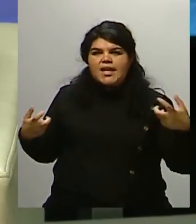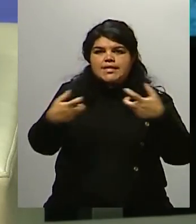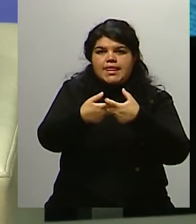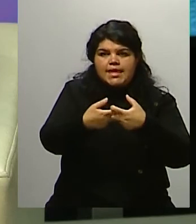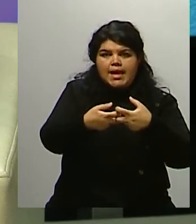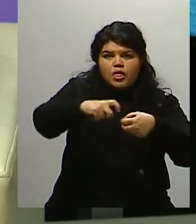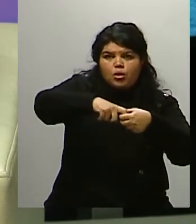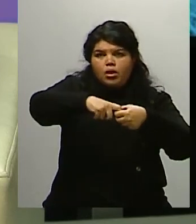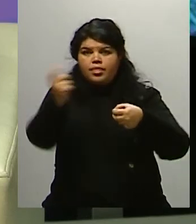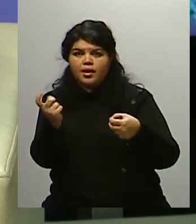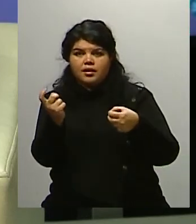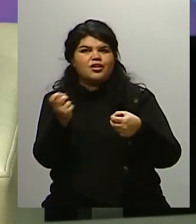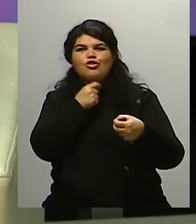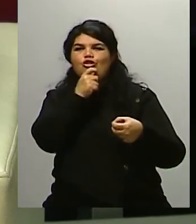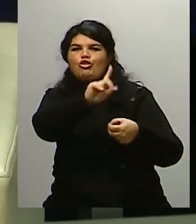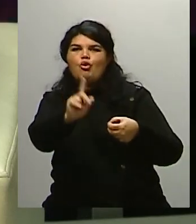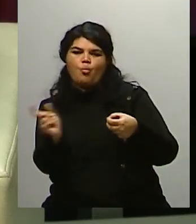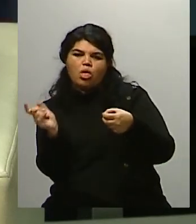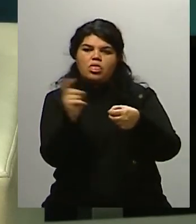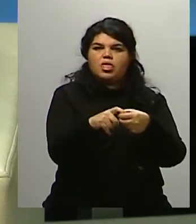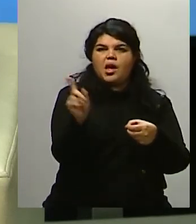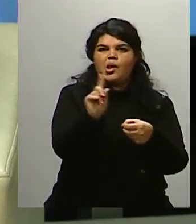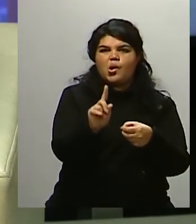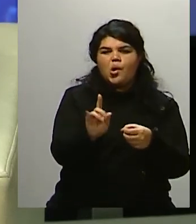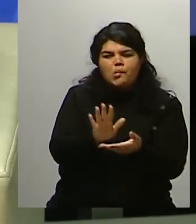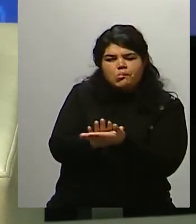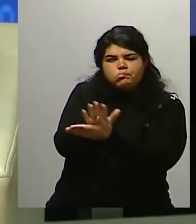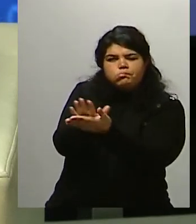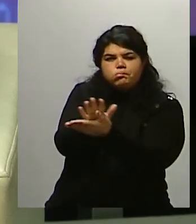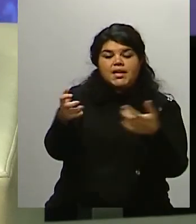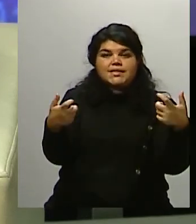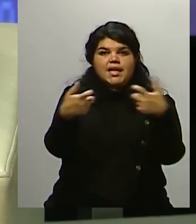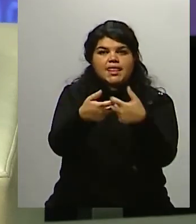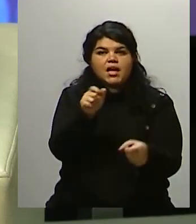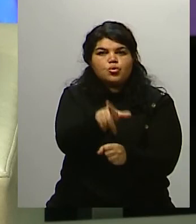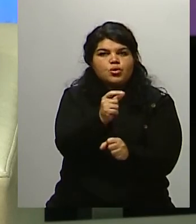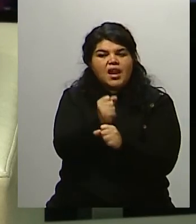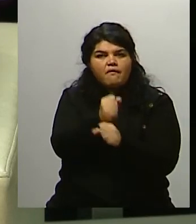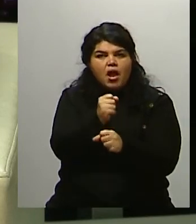antisindical por detrás, en donde no solamente se desprestigia a los sindicatos de la tarea que hace, sino que